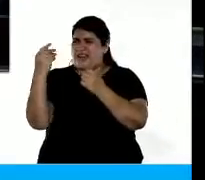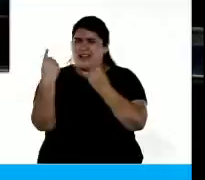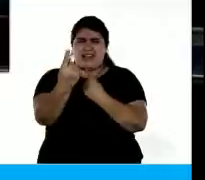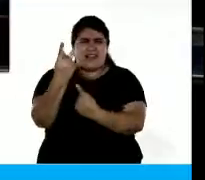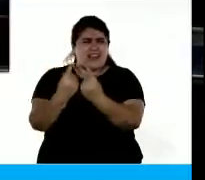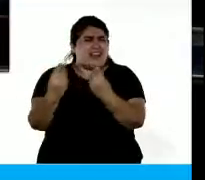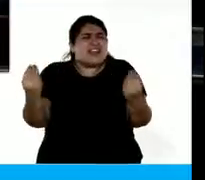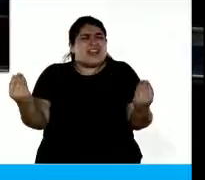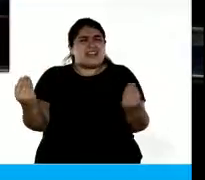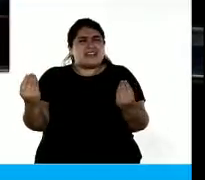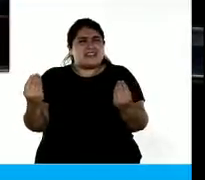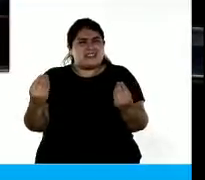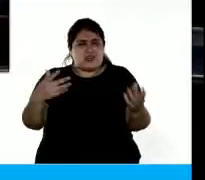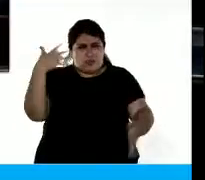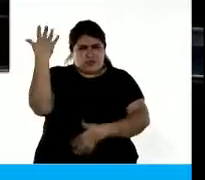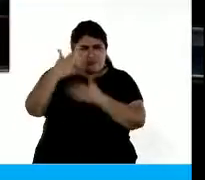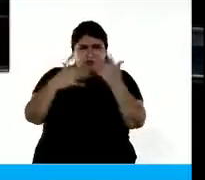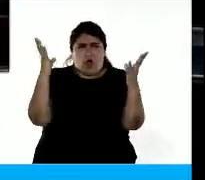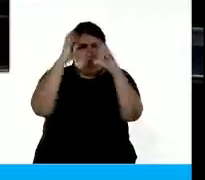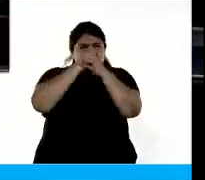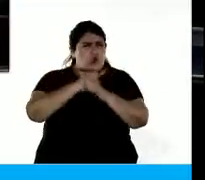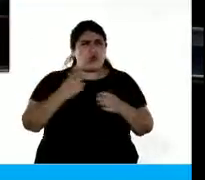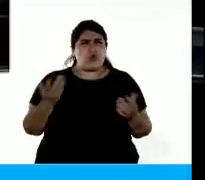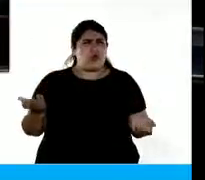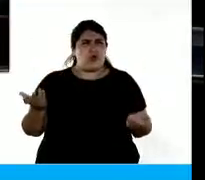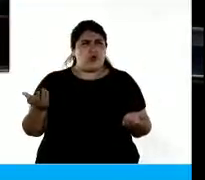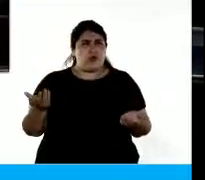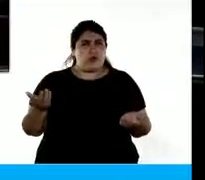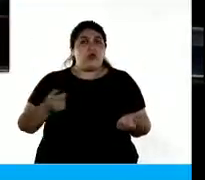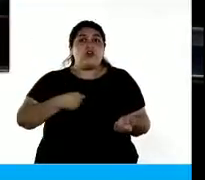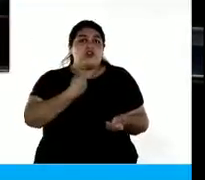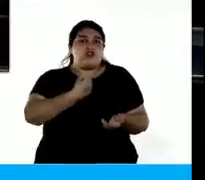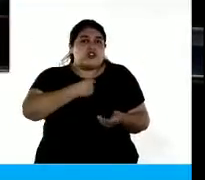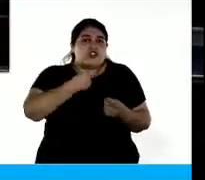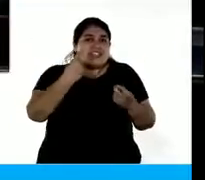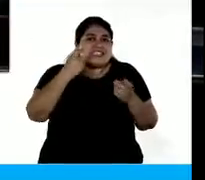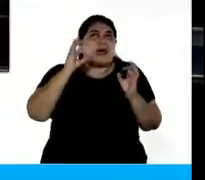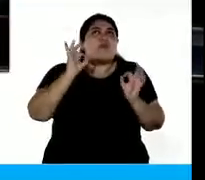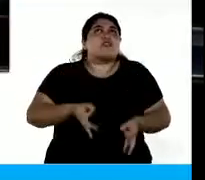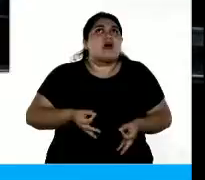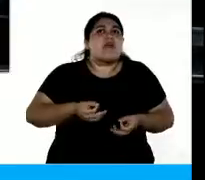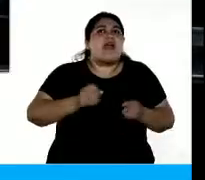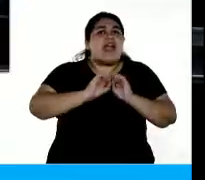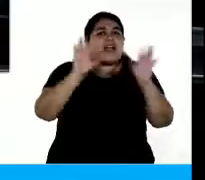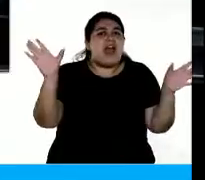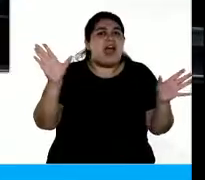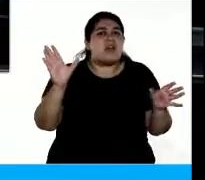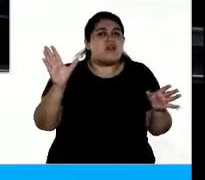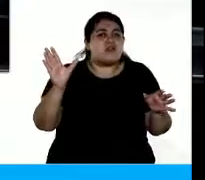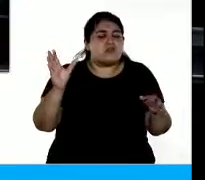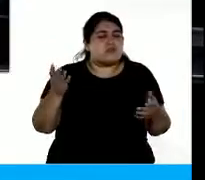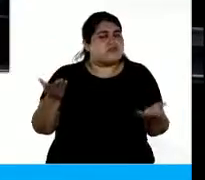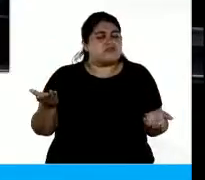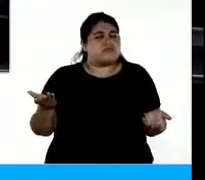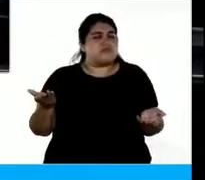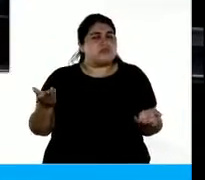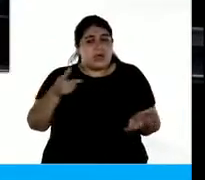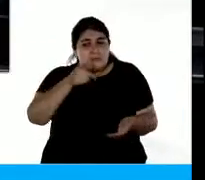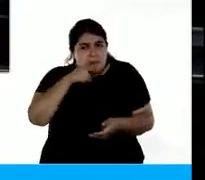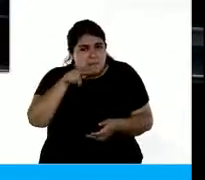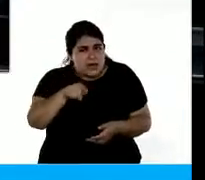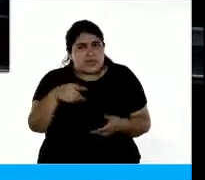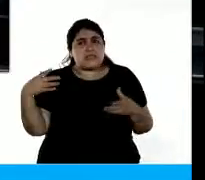toda oscuridad cuando además podíamos haberlo aclarado desde el primer momento entonces me parece que la oposición